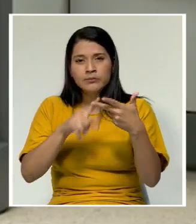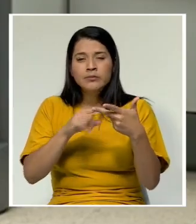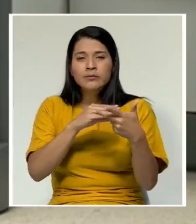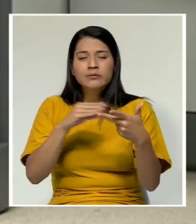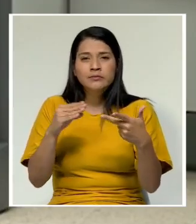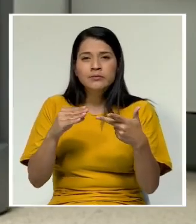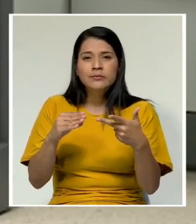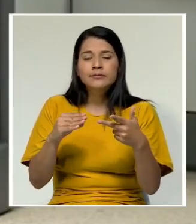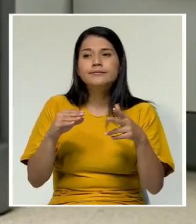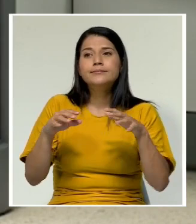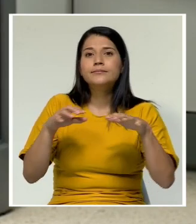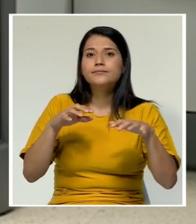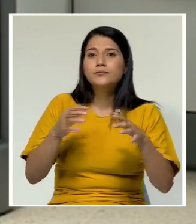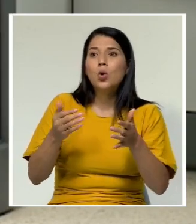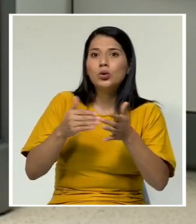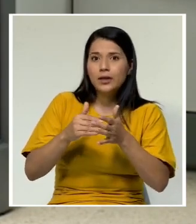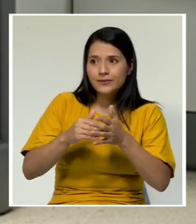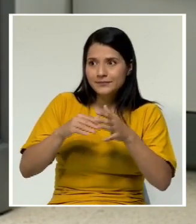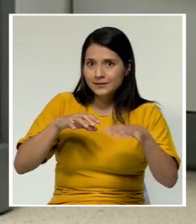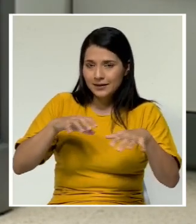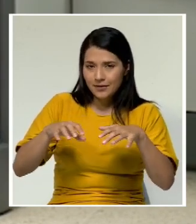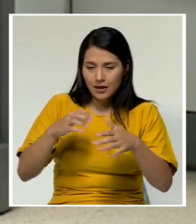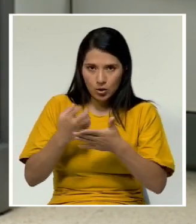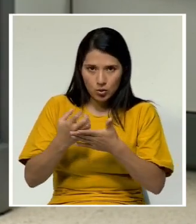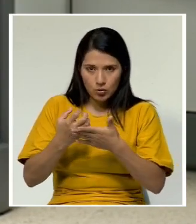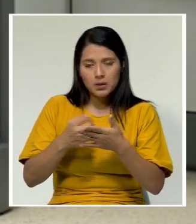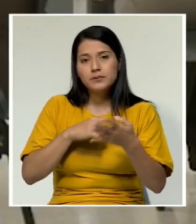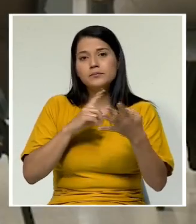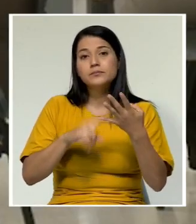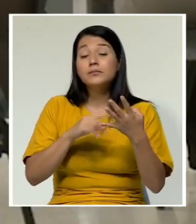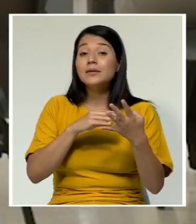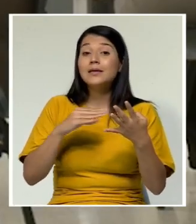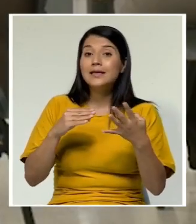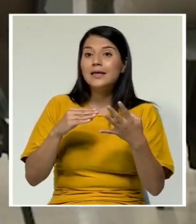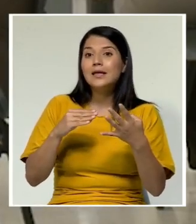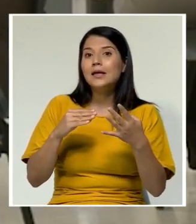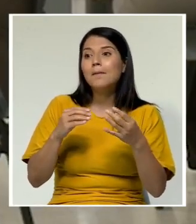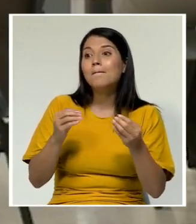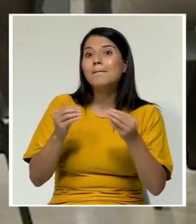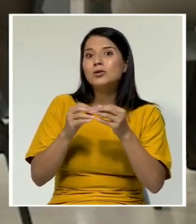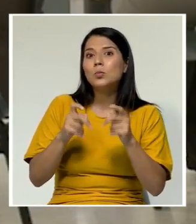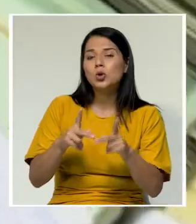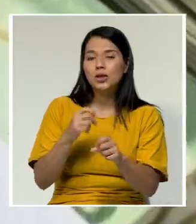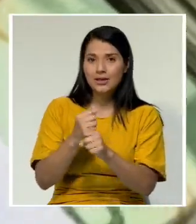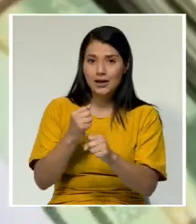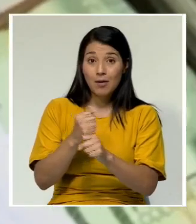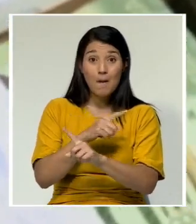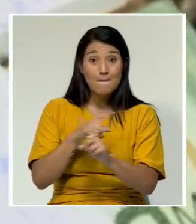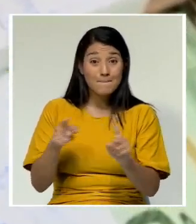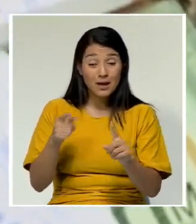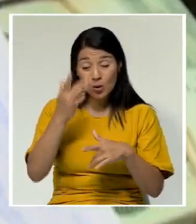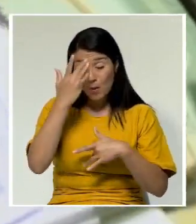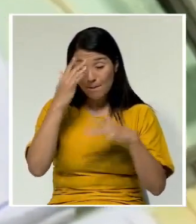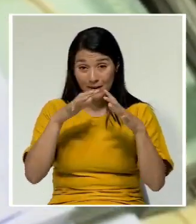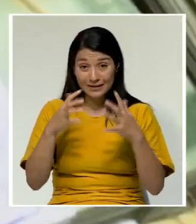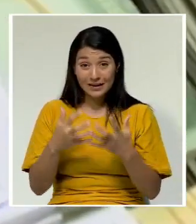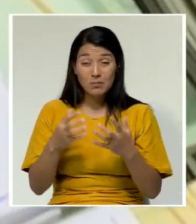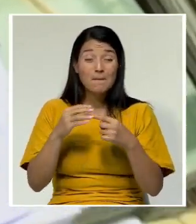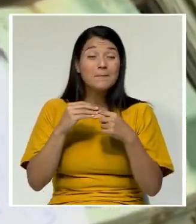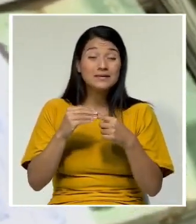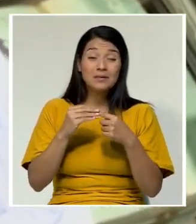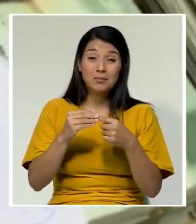de flexibilización, a la política monetaria contracíclica y la recuperación de la actividad económica, así como el empleo que se ha